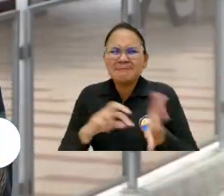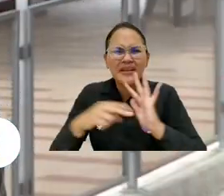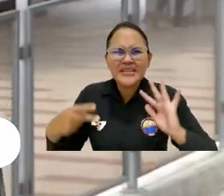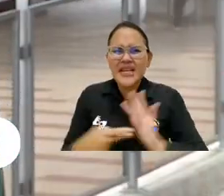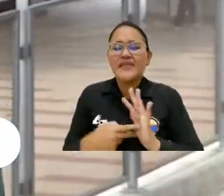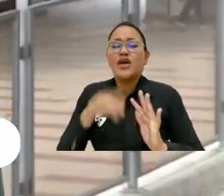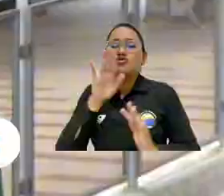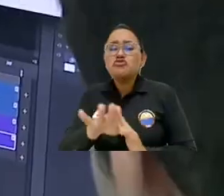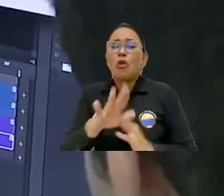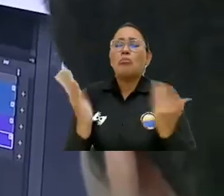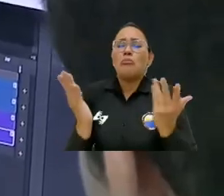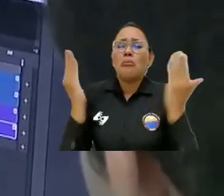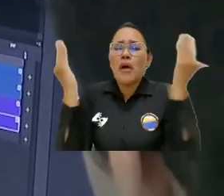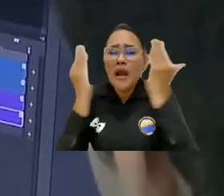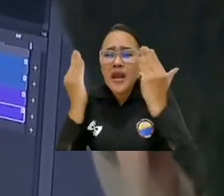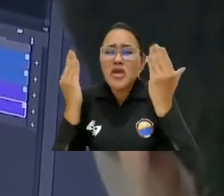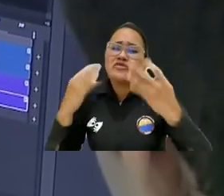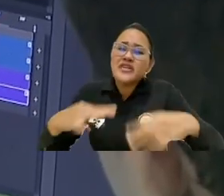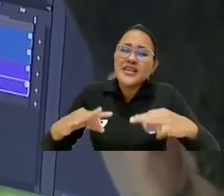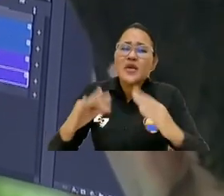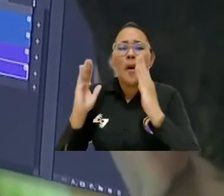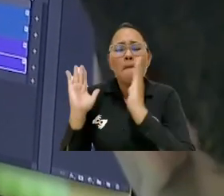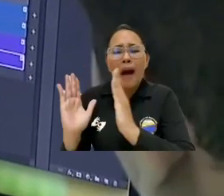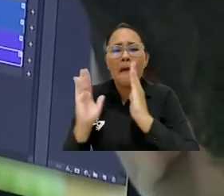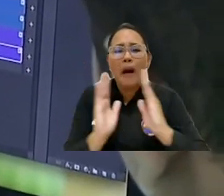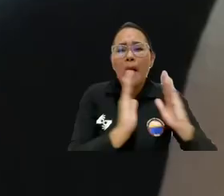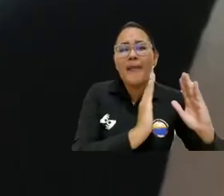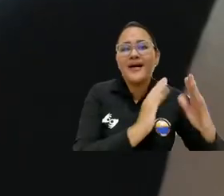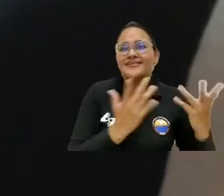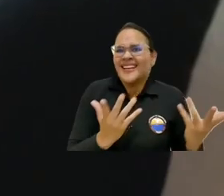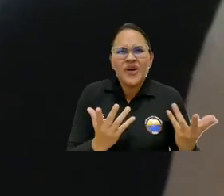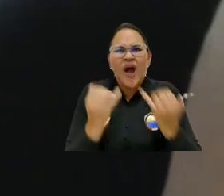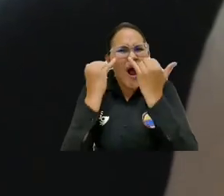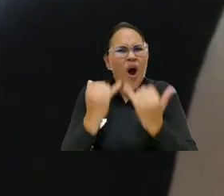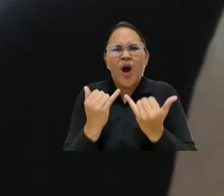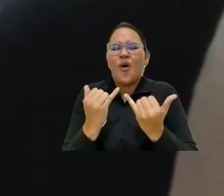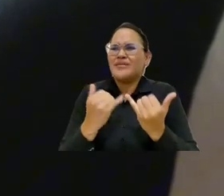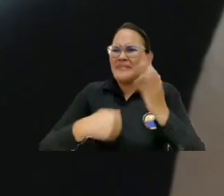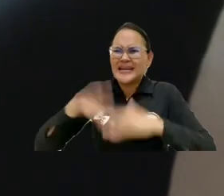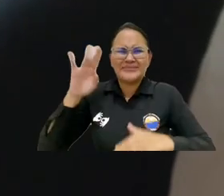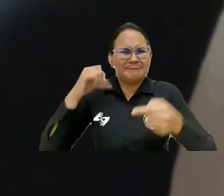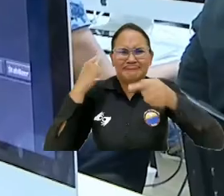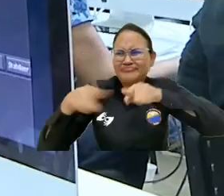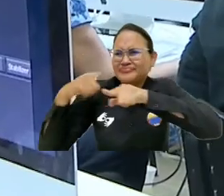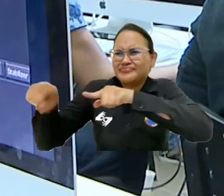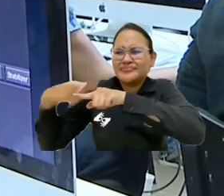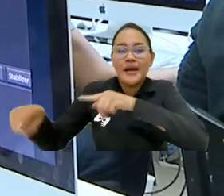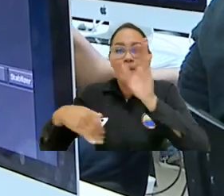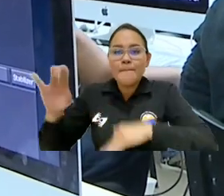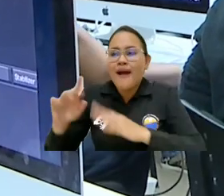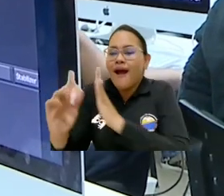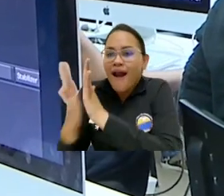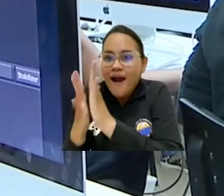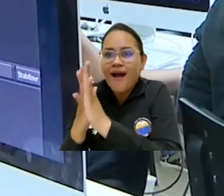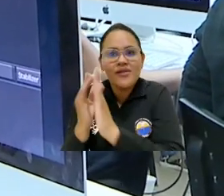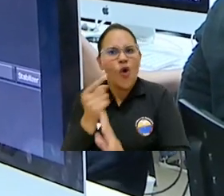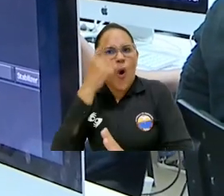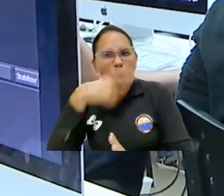solo películas o solo cortometrajes o solo seriados, exigen una gran cantidad de formatos y